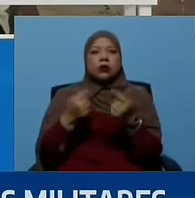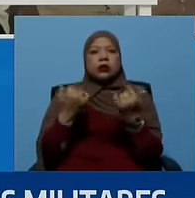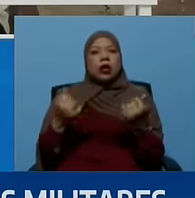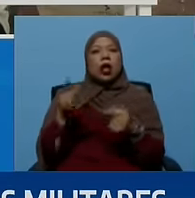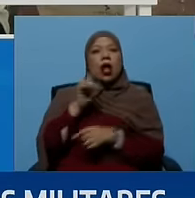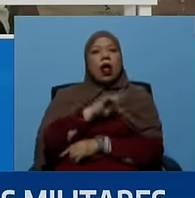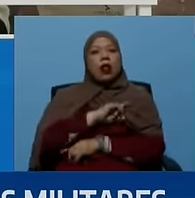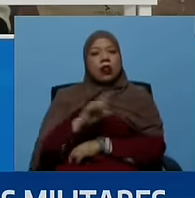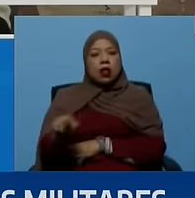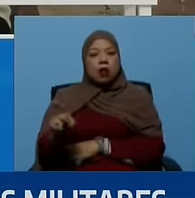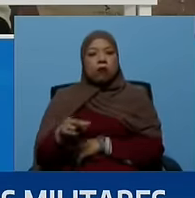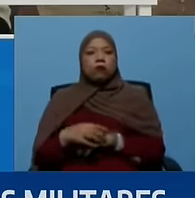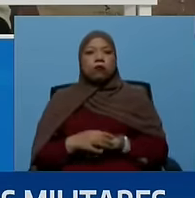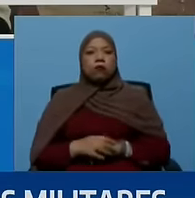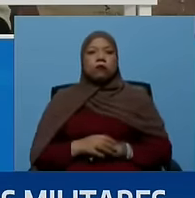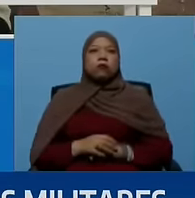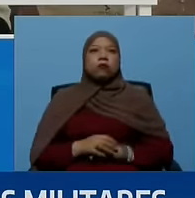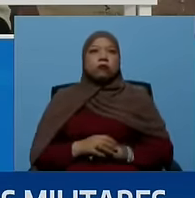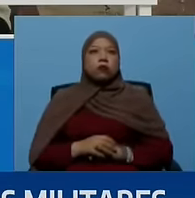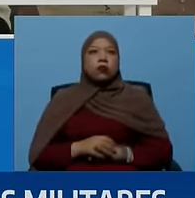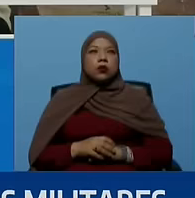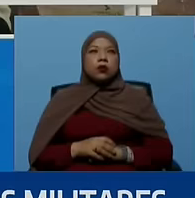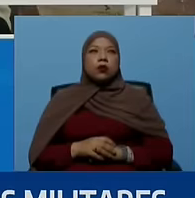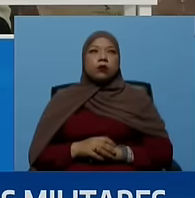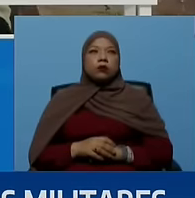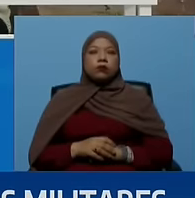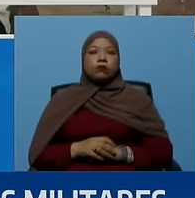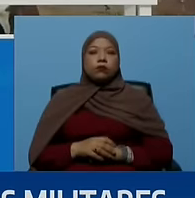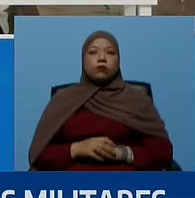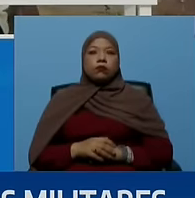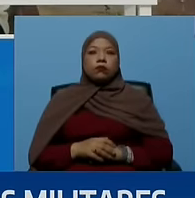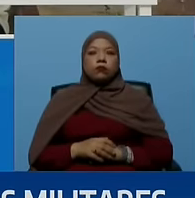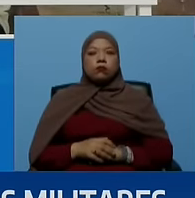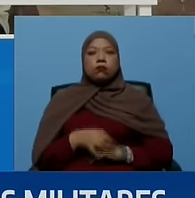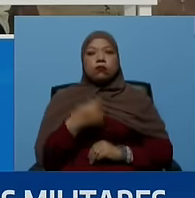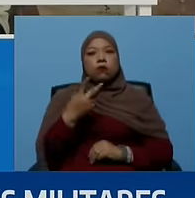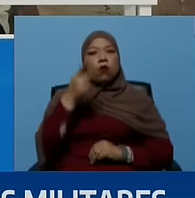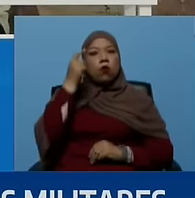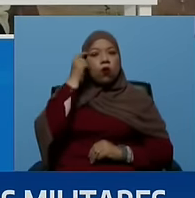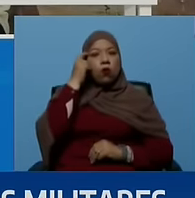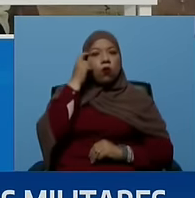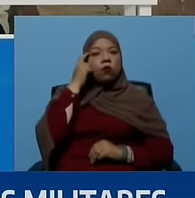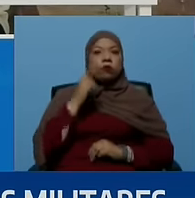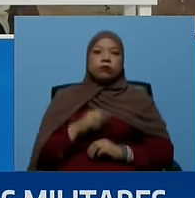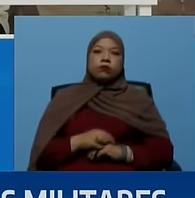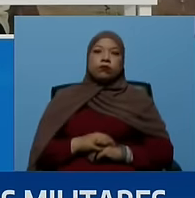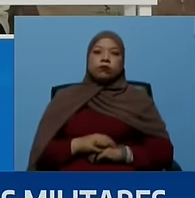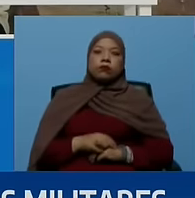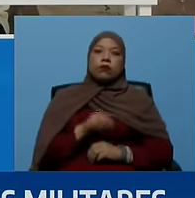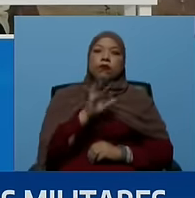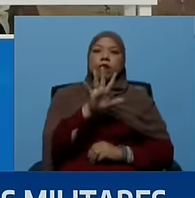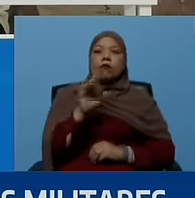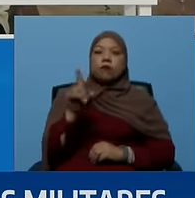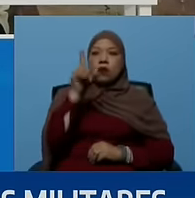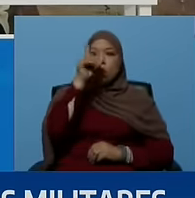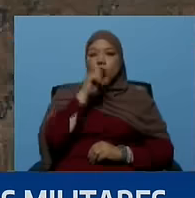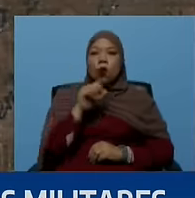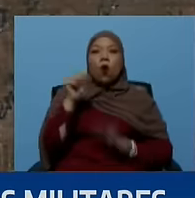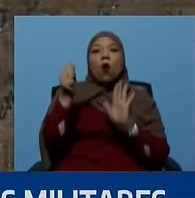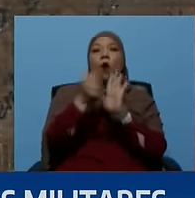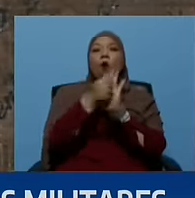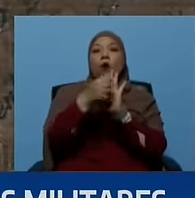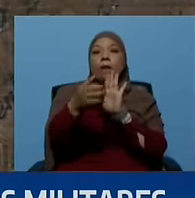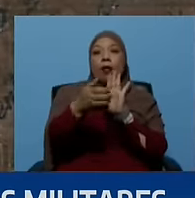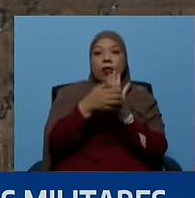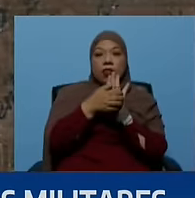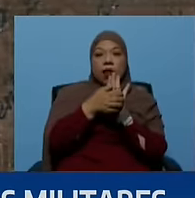dictaduras apenas hace dos días estuvimos conmemorando los 51 años del golpe de estado